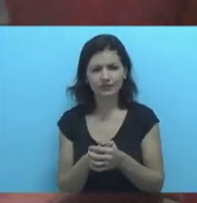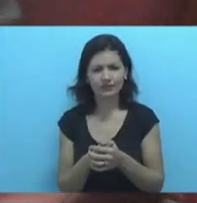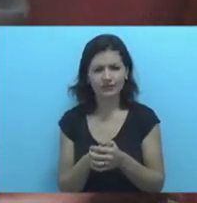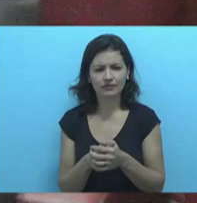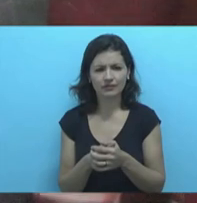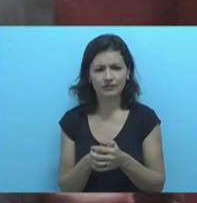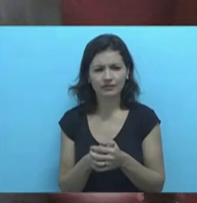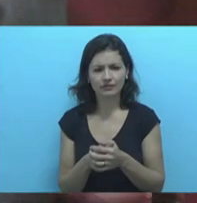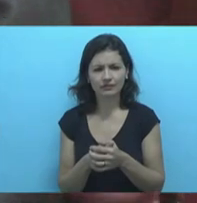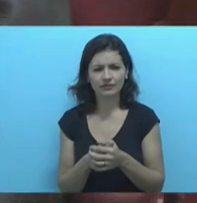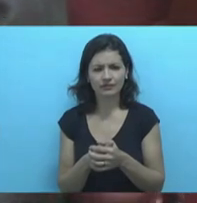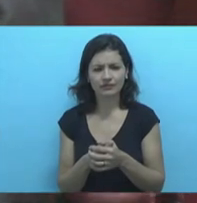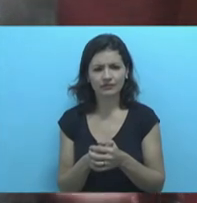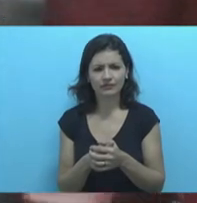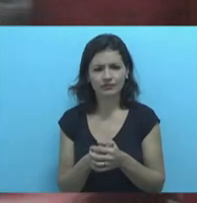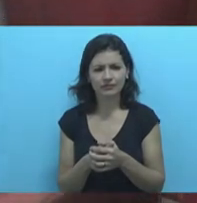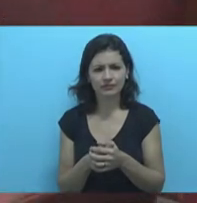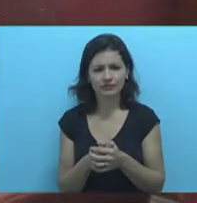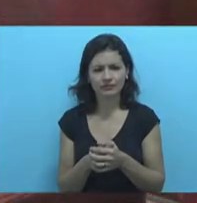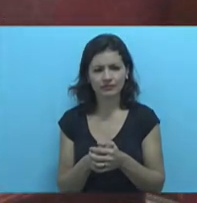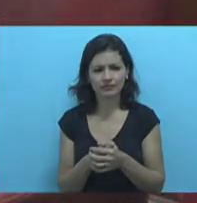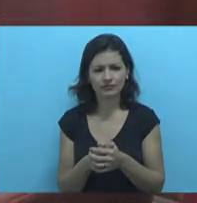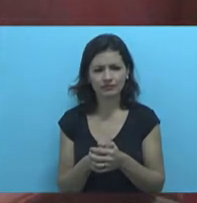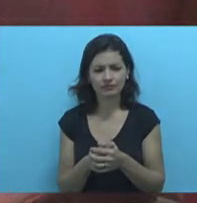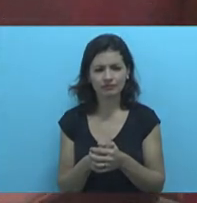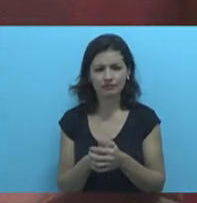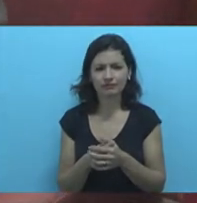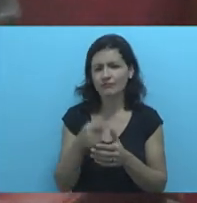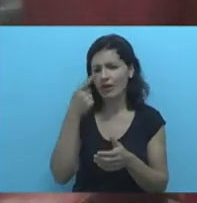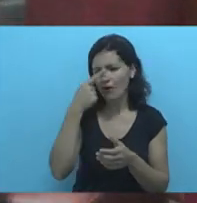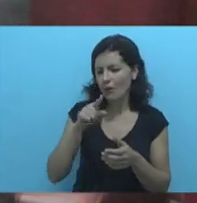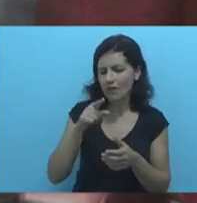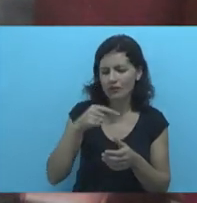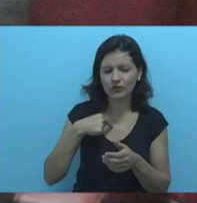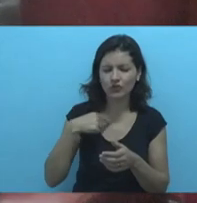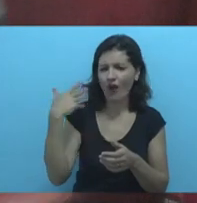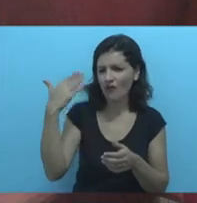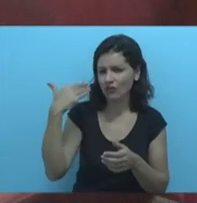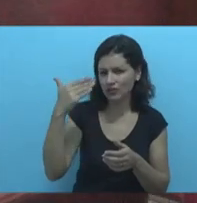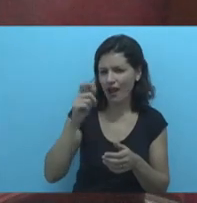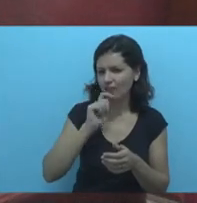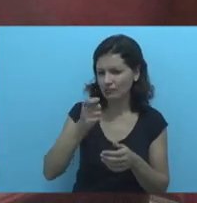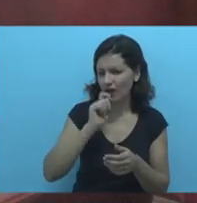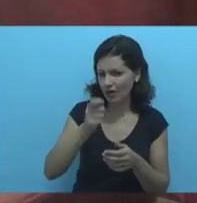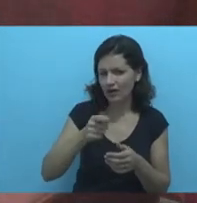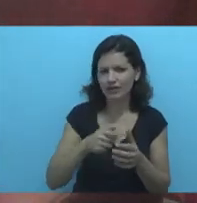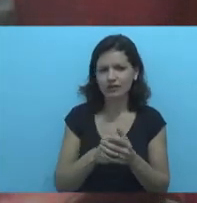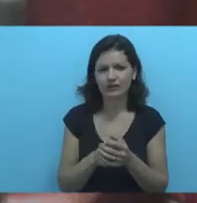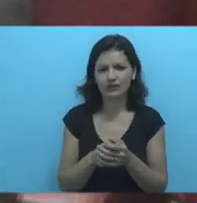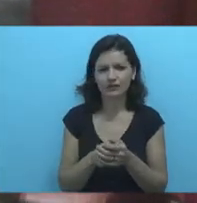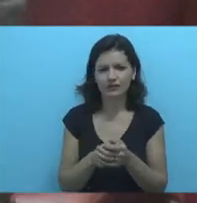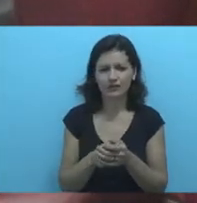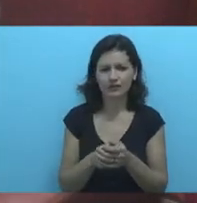un WhatsApp. Yo lo que te digo, Miguel, la última vez que hice declaraciones públicas, titularon, vamos a ir a